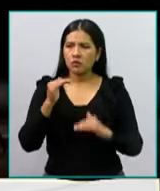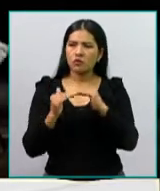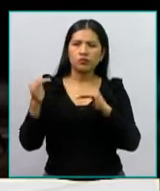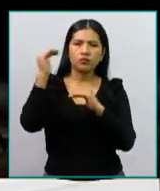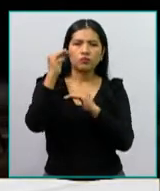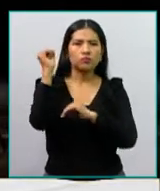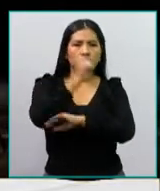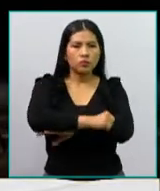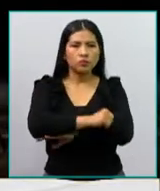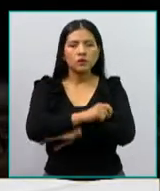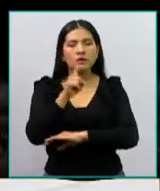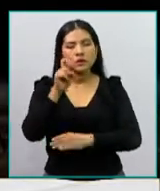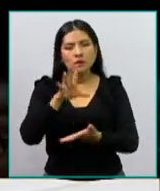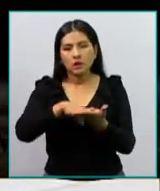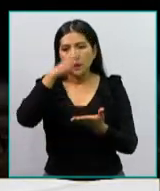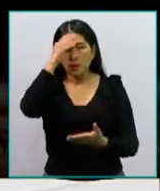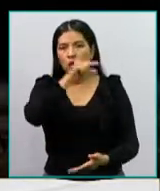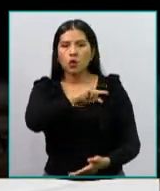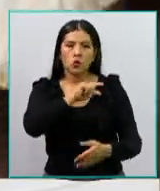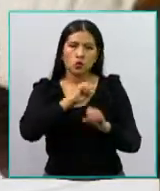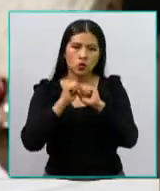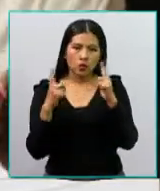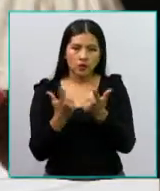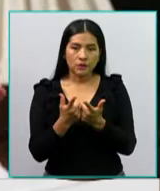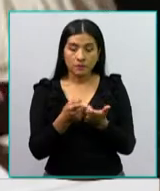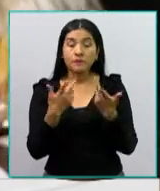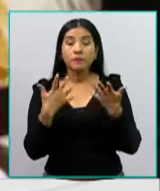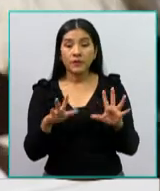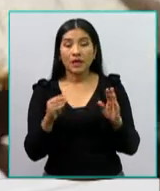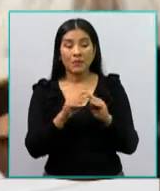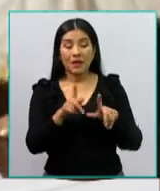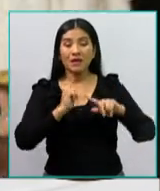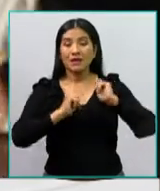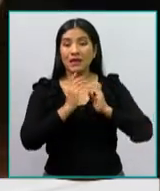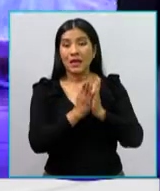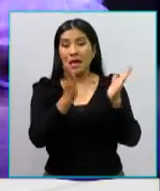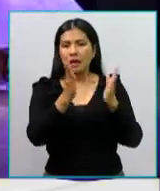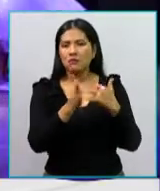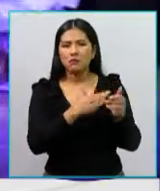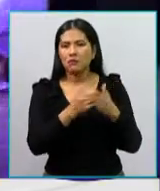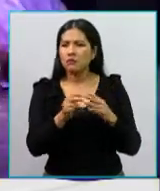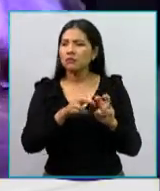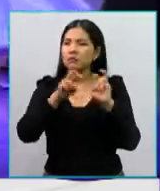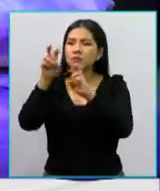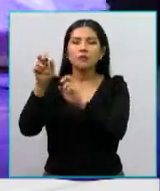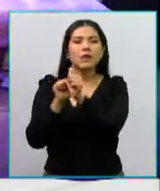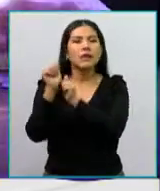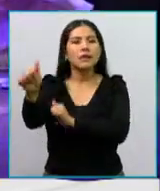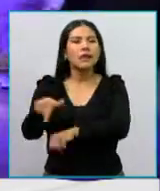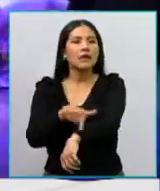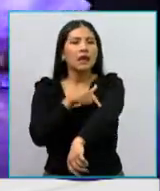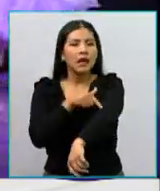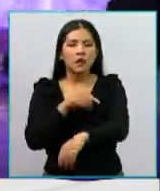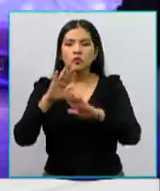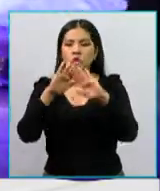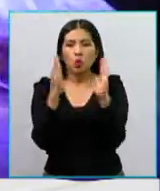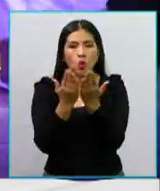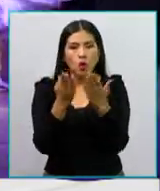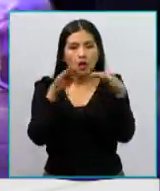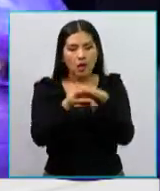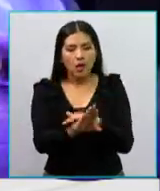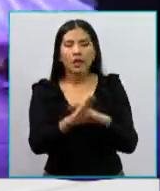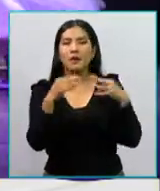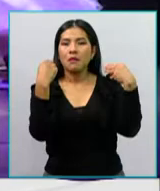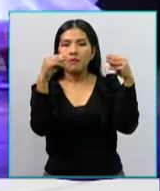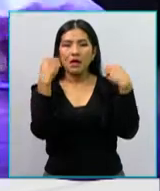social. Han sacado el teatro del teatro y se han presentado en comunidades alejadas, en barrios, en colegios, mercados